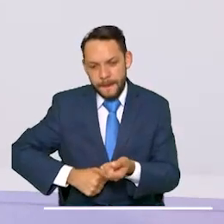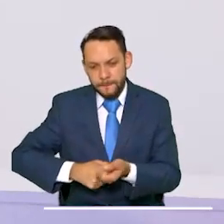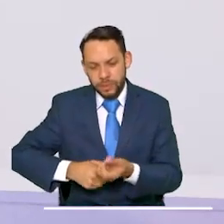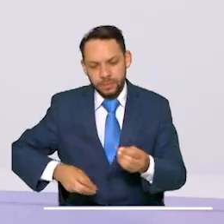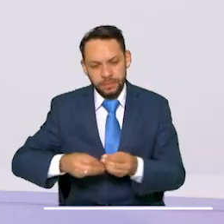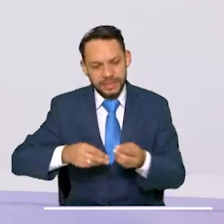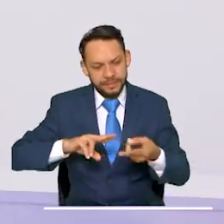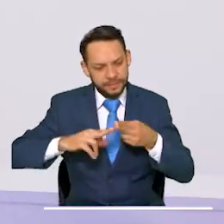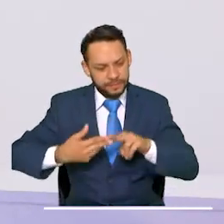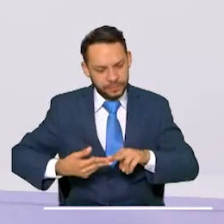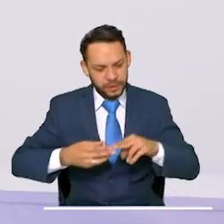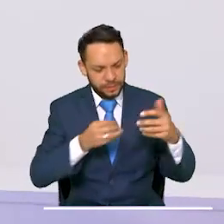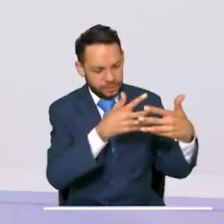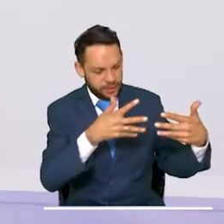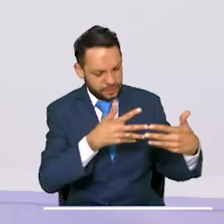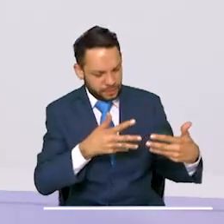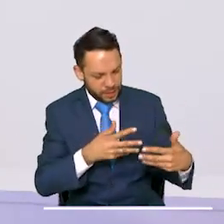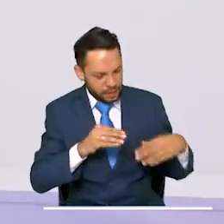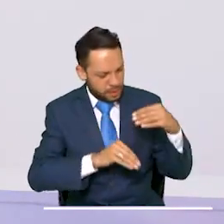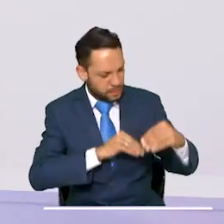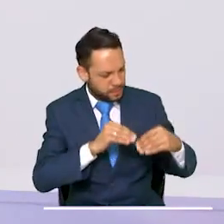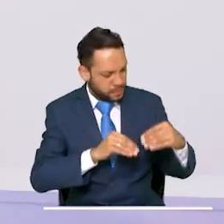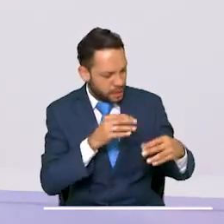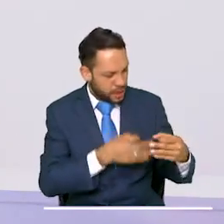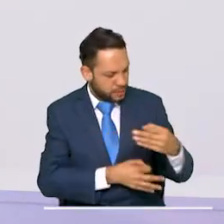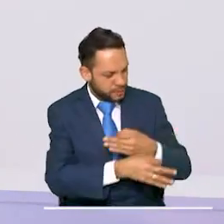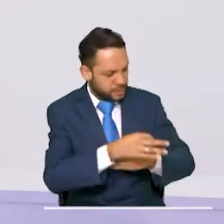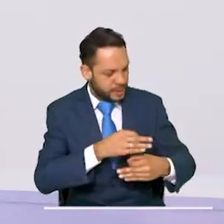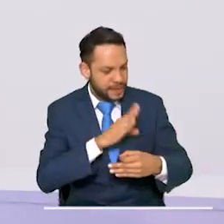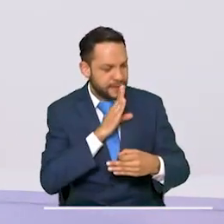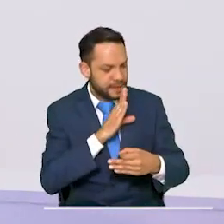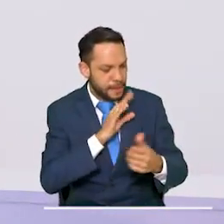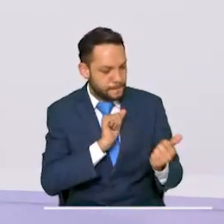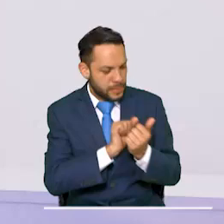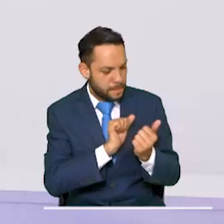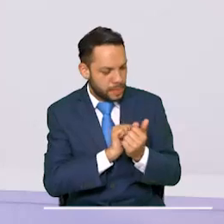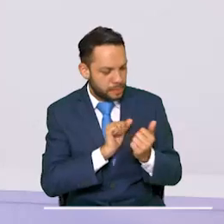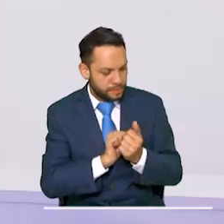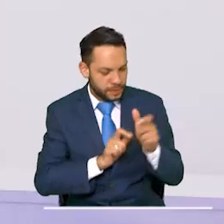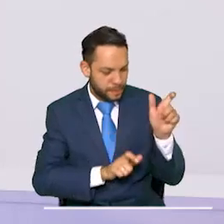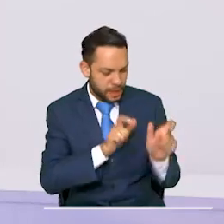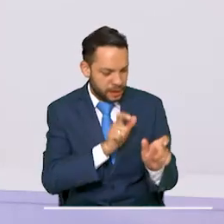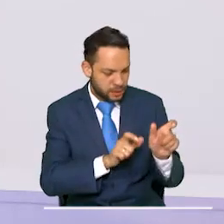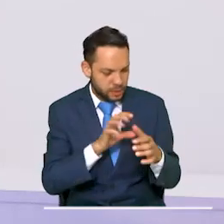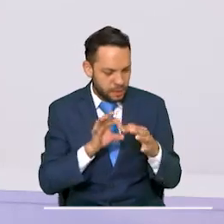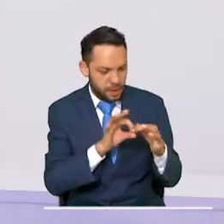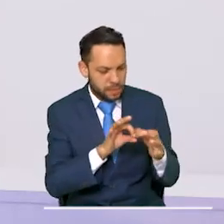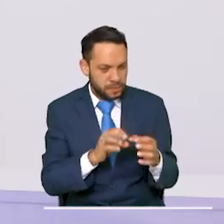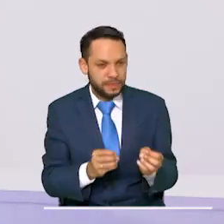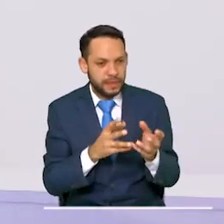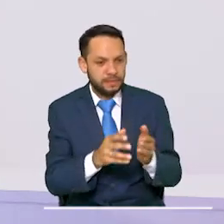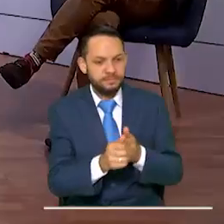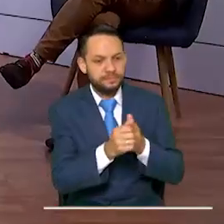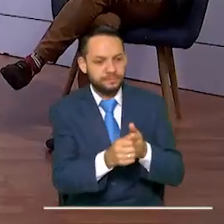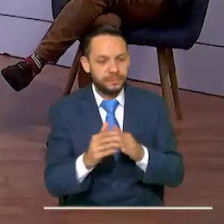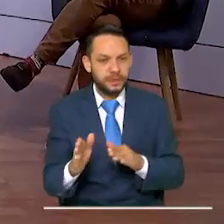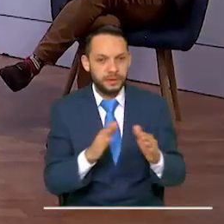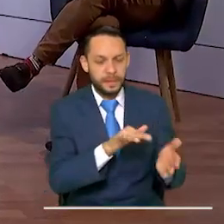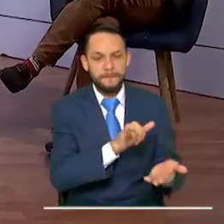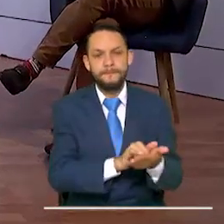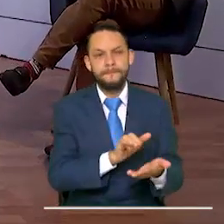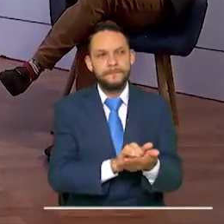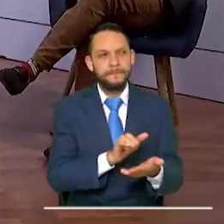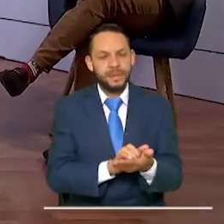prescripción, la exigencia de la prescripción, nos la direcciona es ese ser humano particular que tenemos al frente. Y en ese sentido